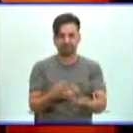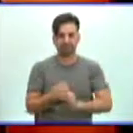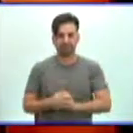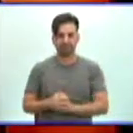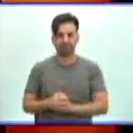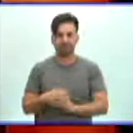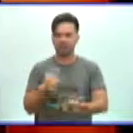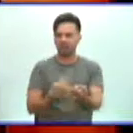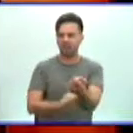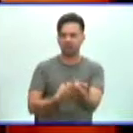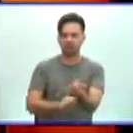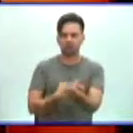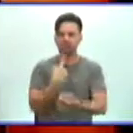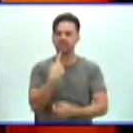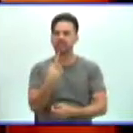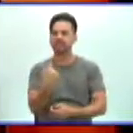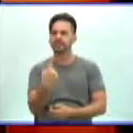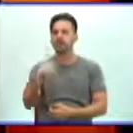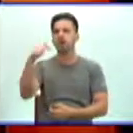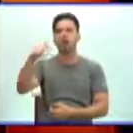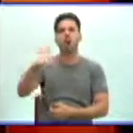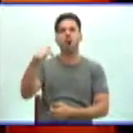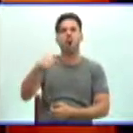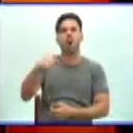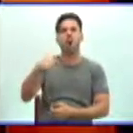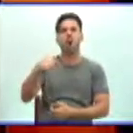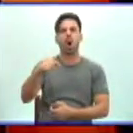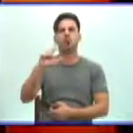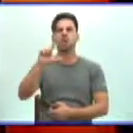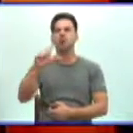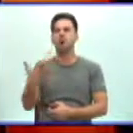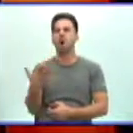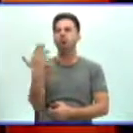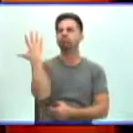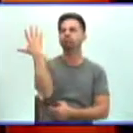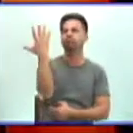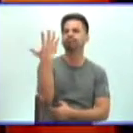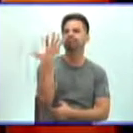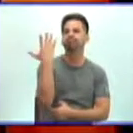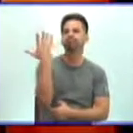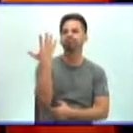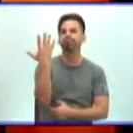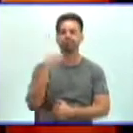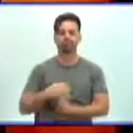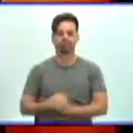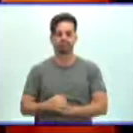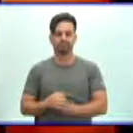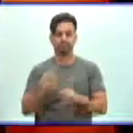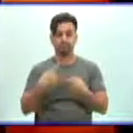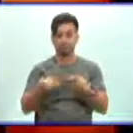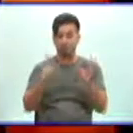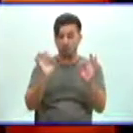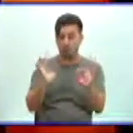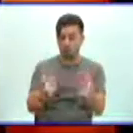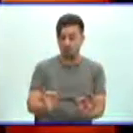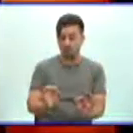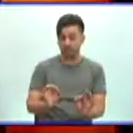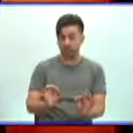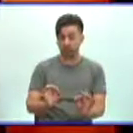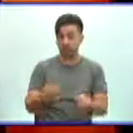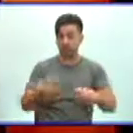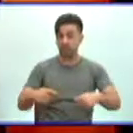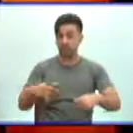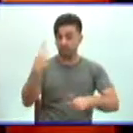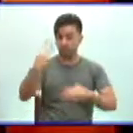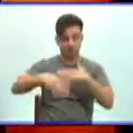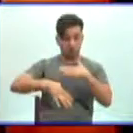esta manera, el clima está hoy de esta forma, y lo correcto sería hablar, cuando hablamos de un día específico,